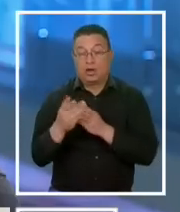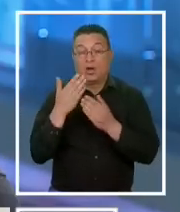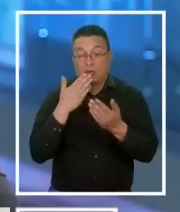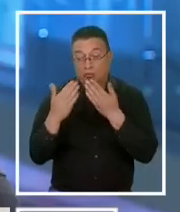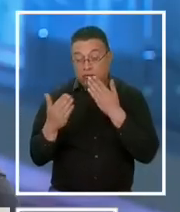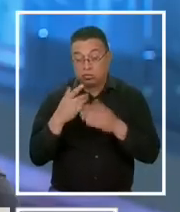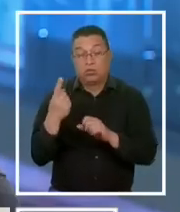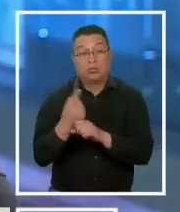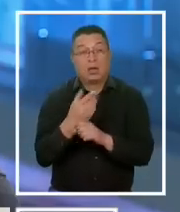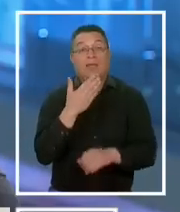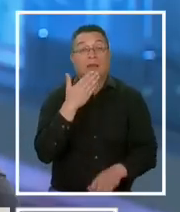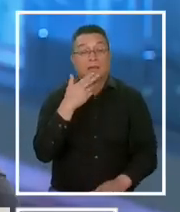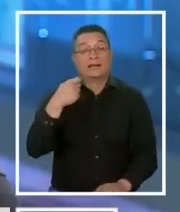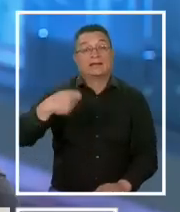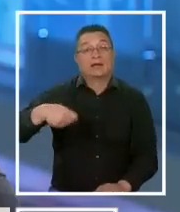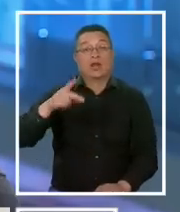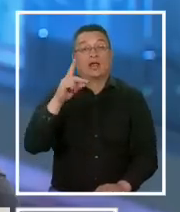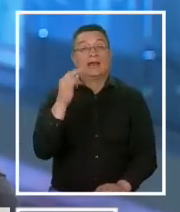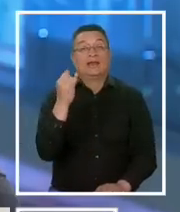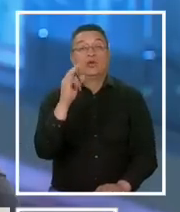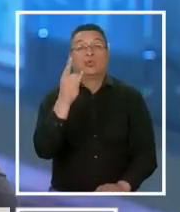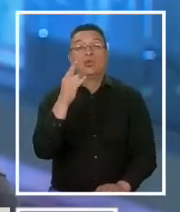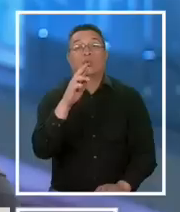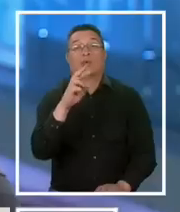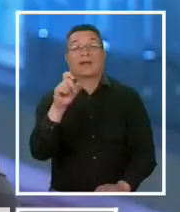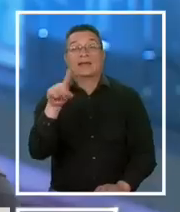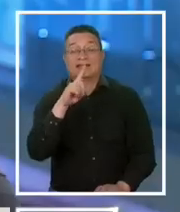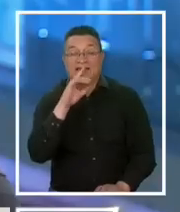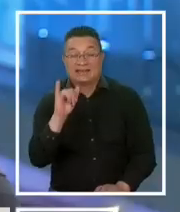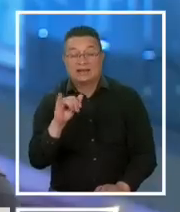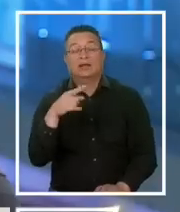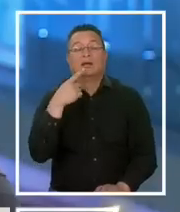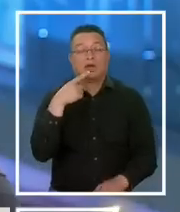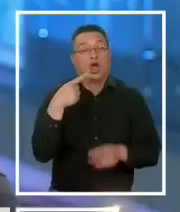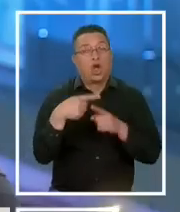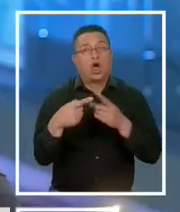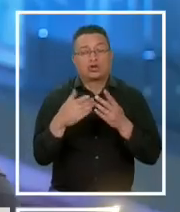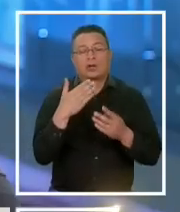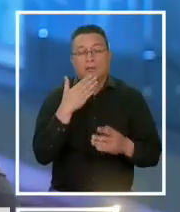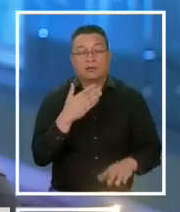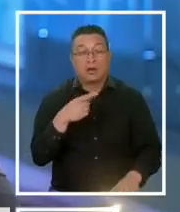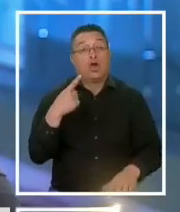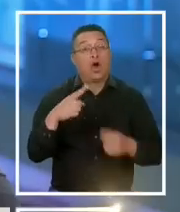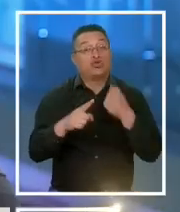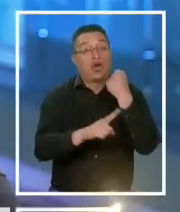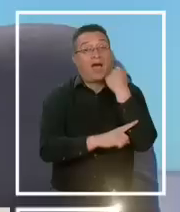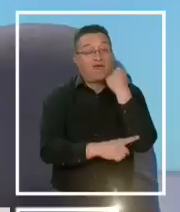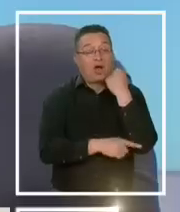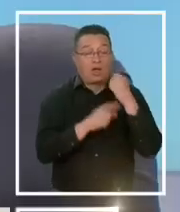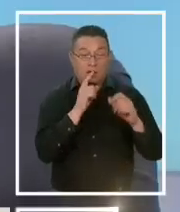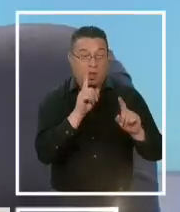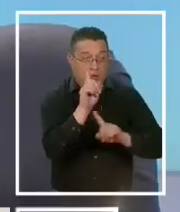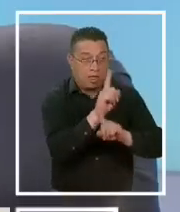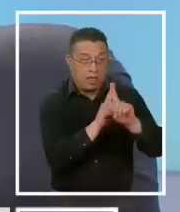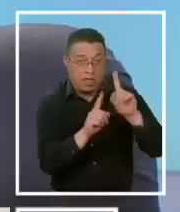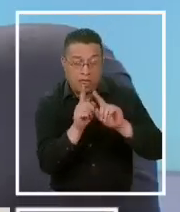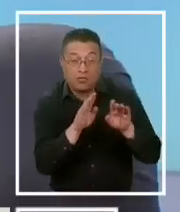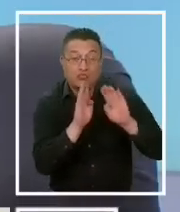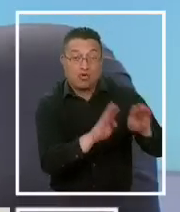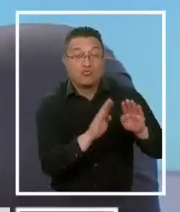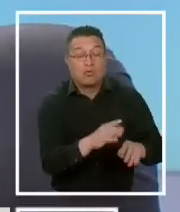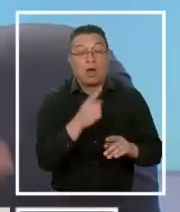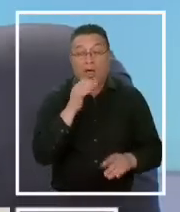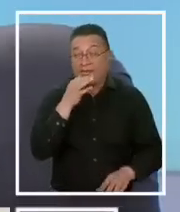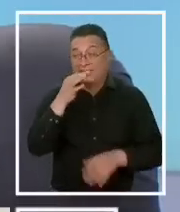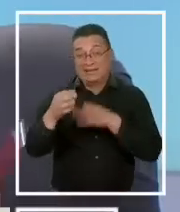intercambió algunas palabras con el senador du con algún otro senador no recuerdo en estos momentos y hubo abogados haciendo lobby por usted porque